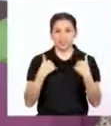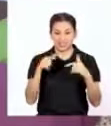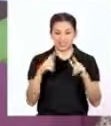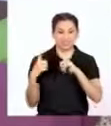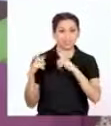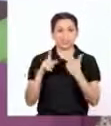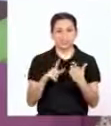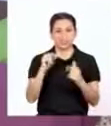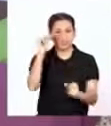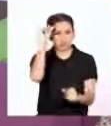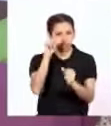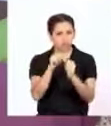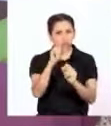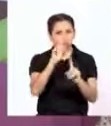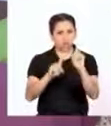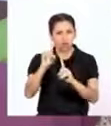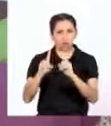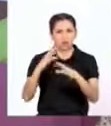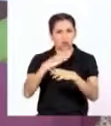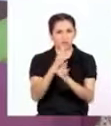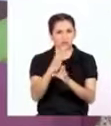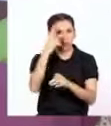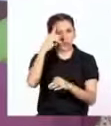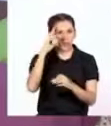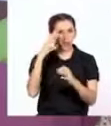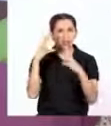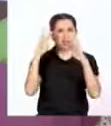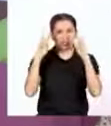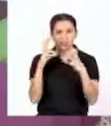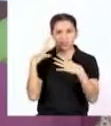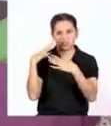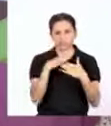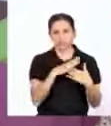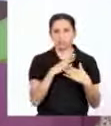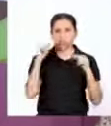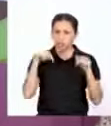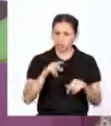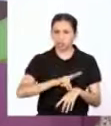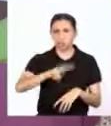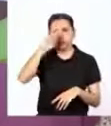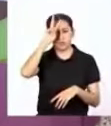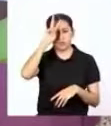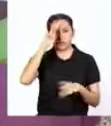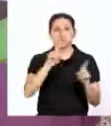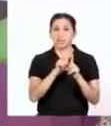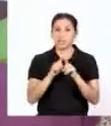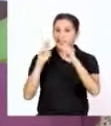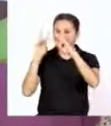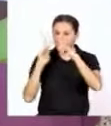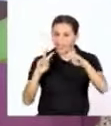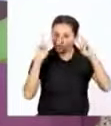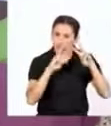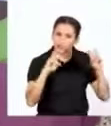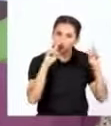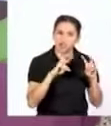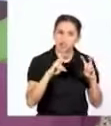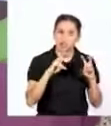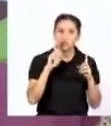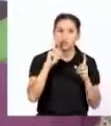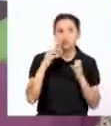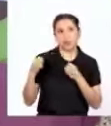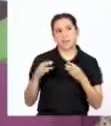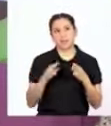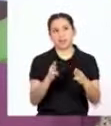que tenemos eso definido, recordemos algunos aspectos acerca de la discriminación en nuestro país mientras exploramos